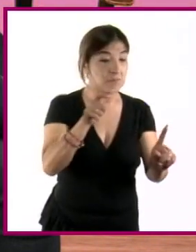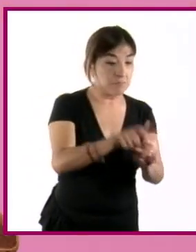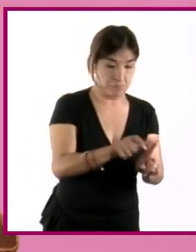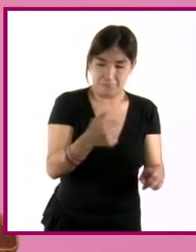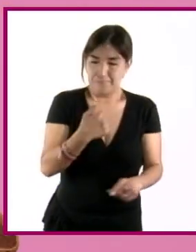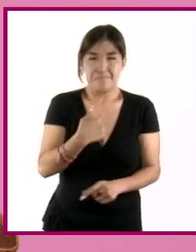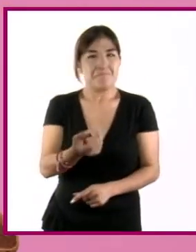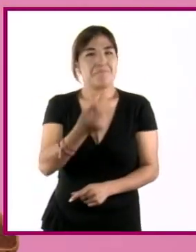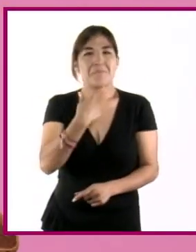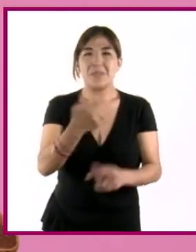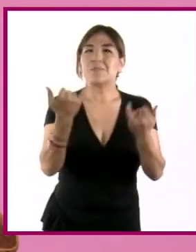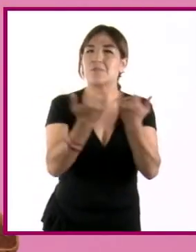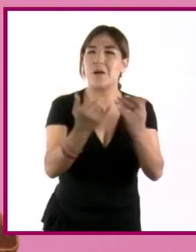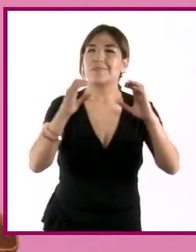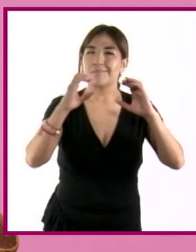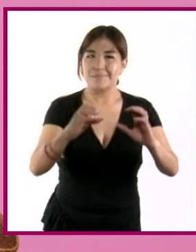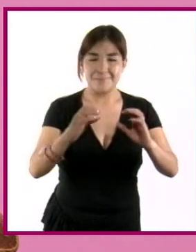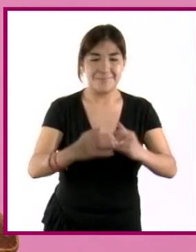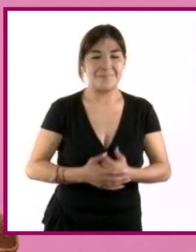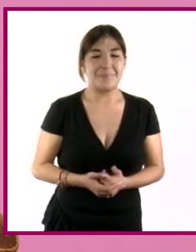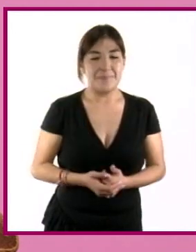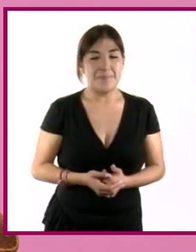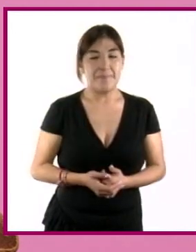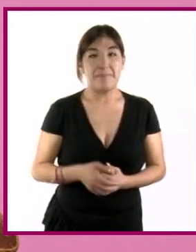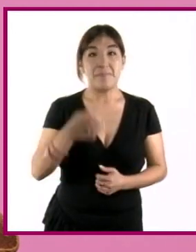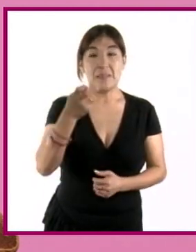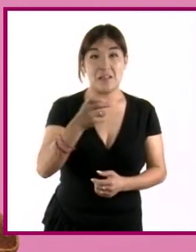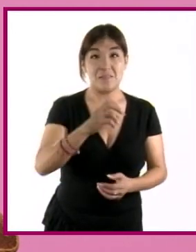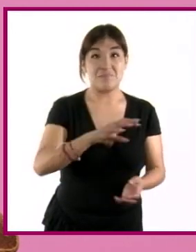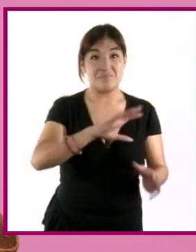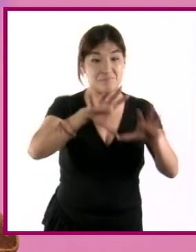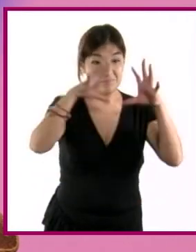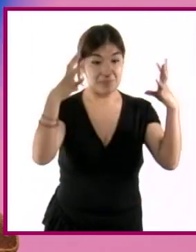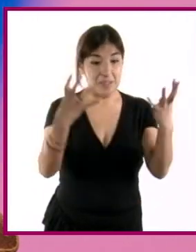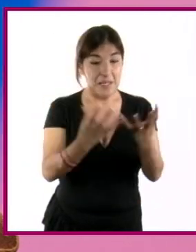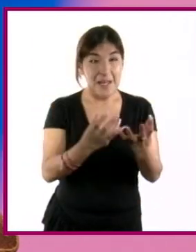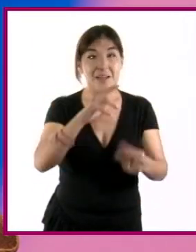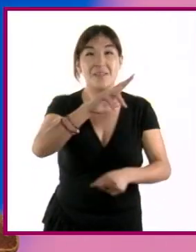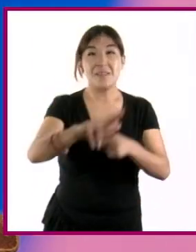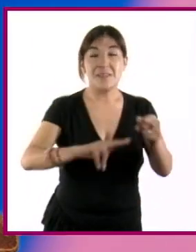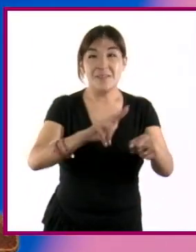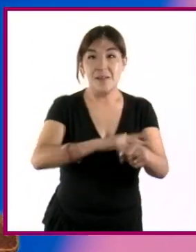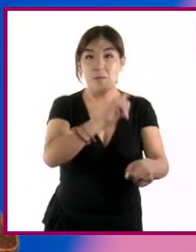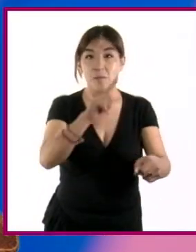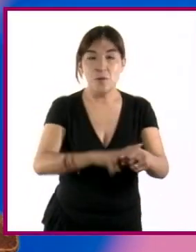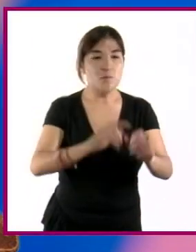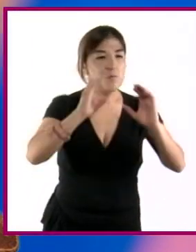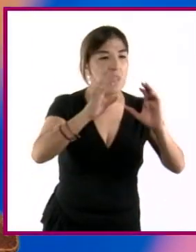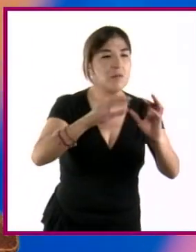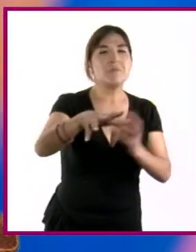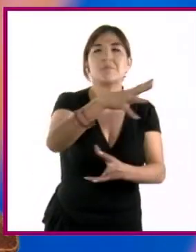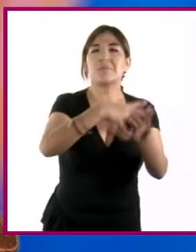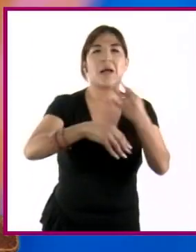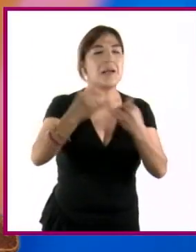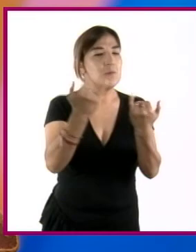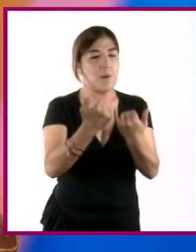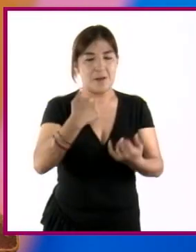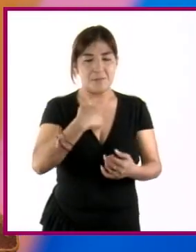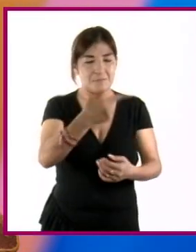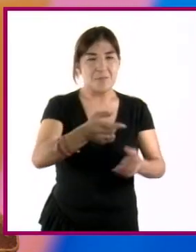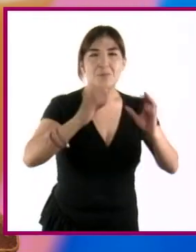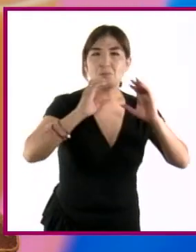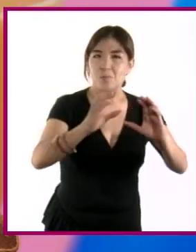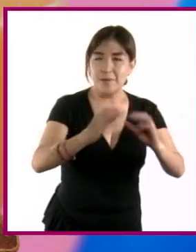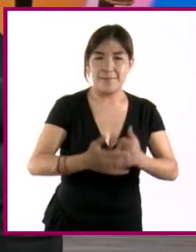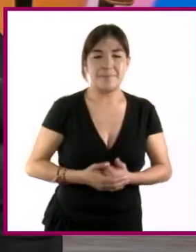mismos. Recordemos que la naturaleza nos regresa lo que le damos. Así que manos a la obra y eliminemos los plásticos de un